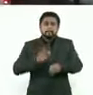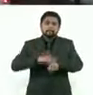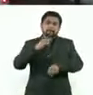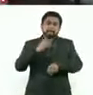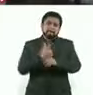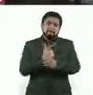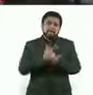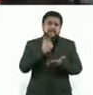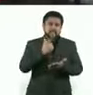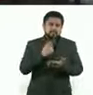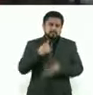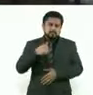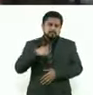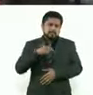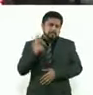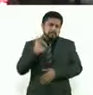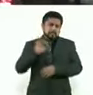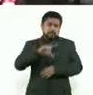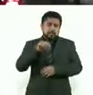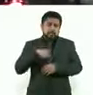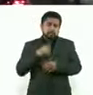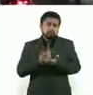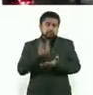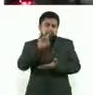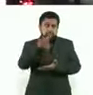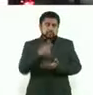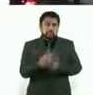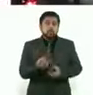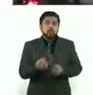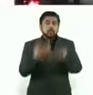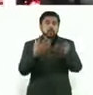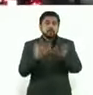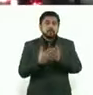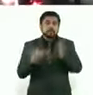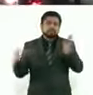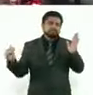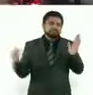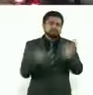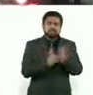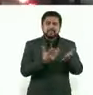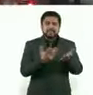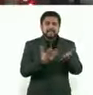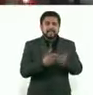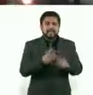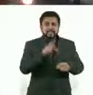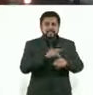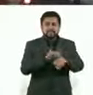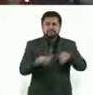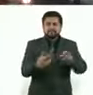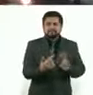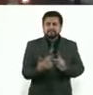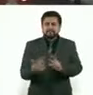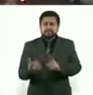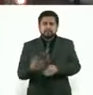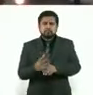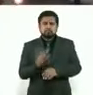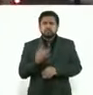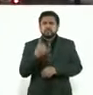podemos pasar las cifras de los miles de baches que se atienden al año, deben de ser del orden de